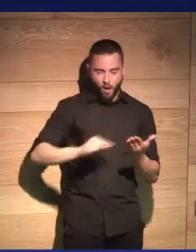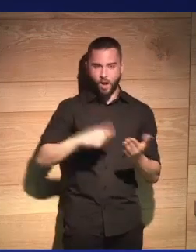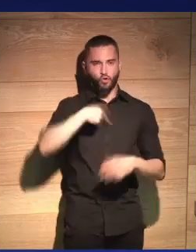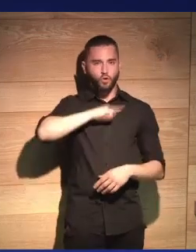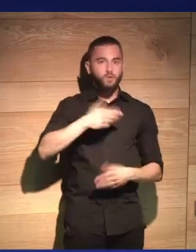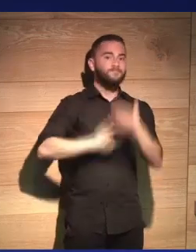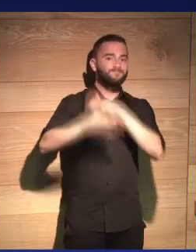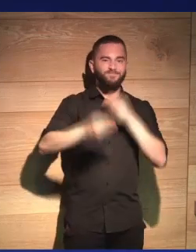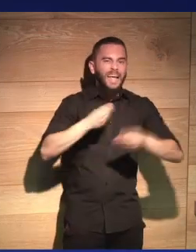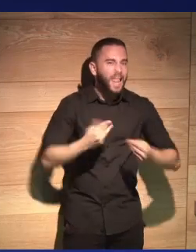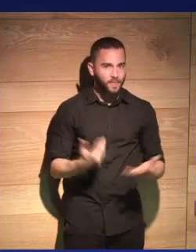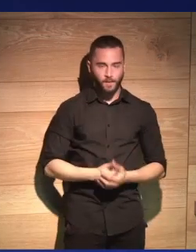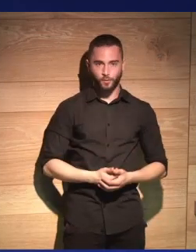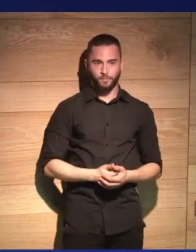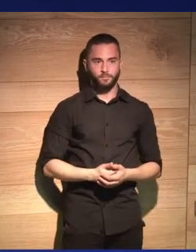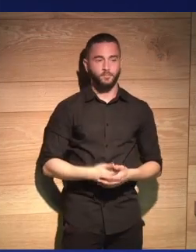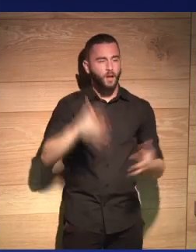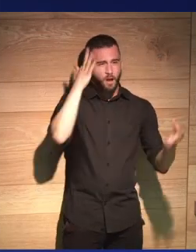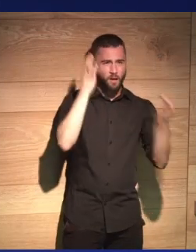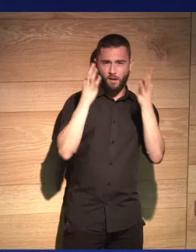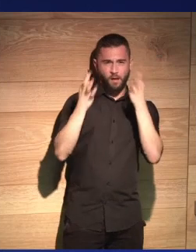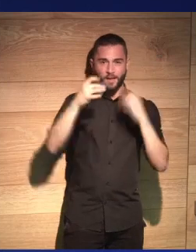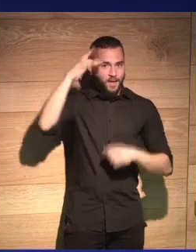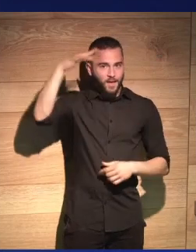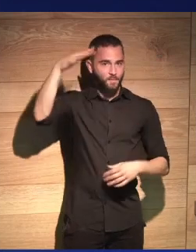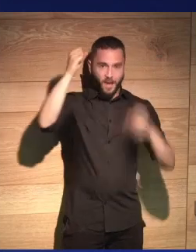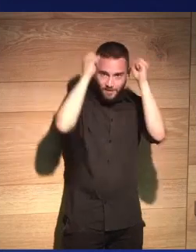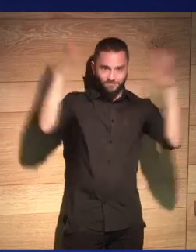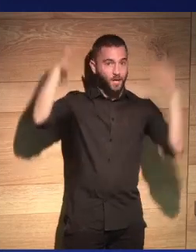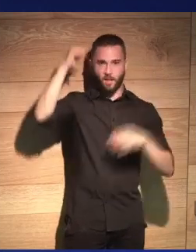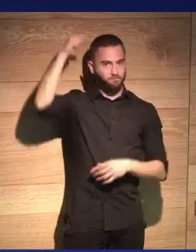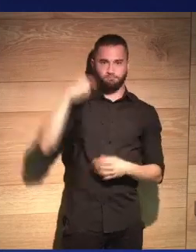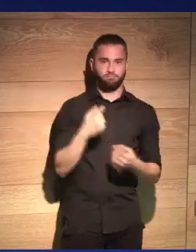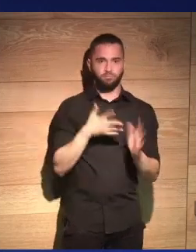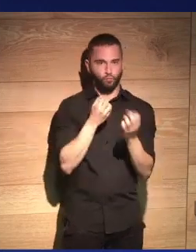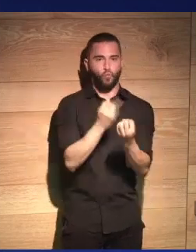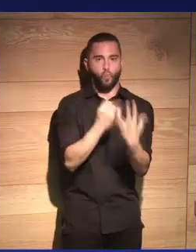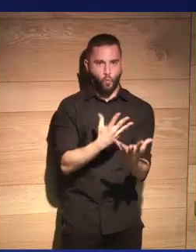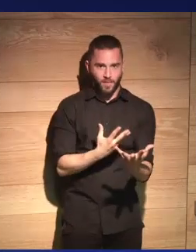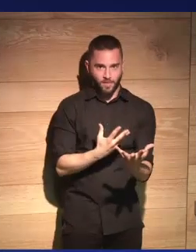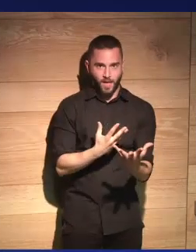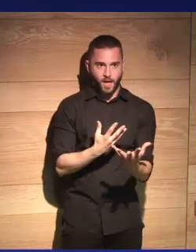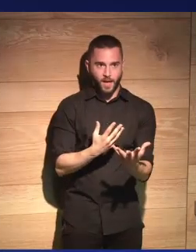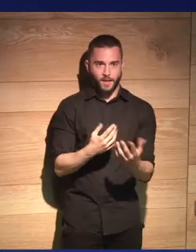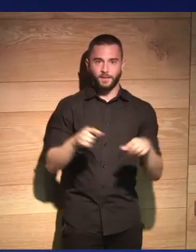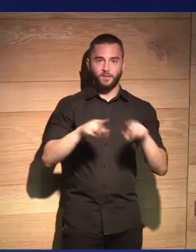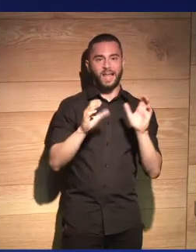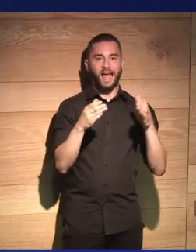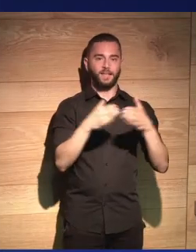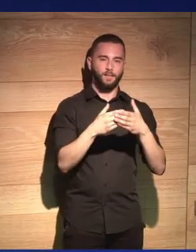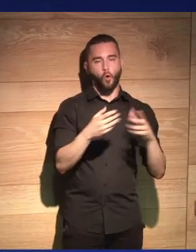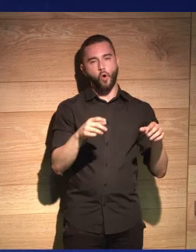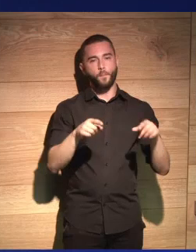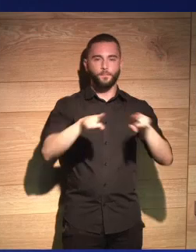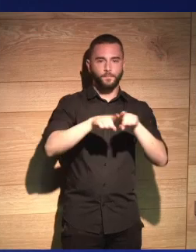Y documenta minuciosamente, imaginativamente también, eso que fue esa pequeña tribu, esa familia,